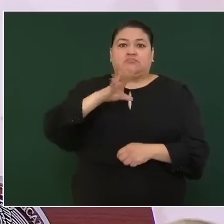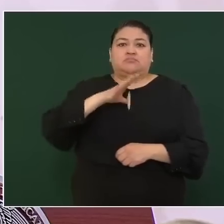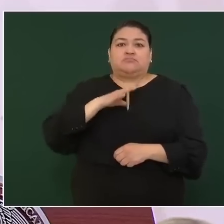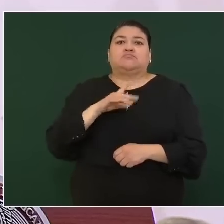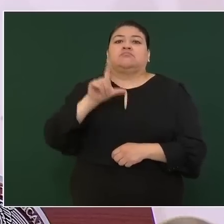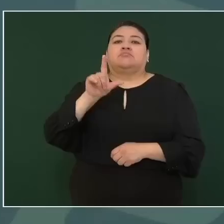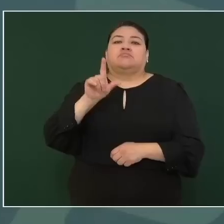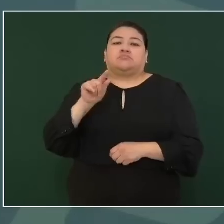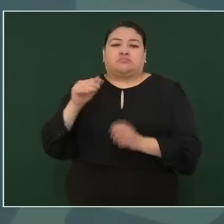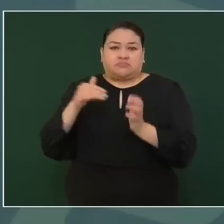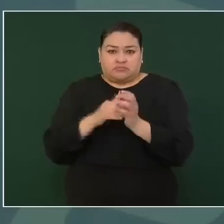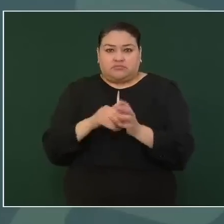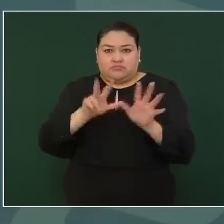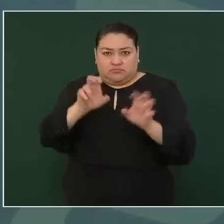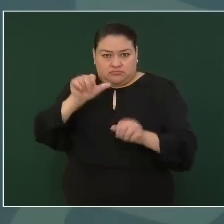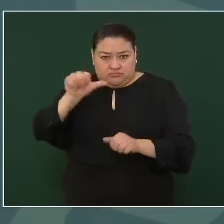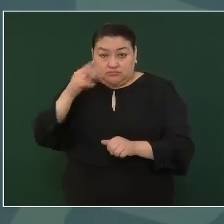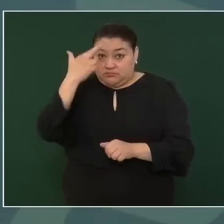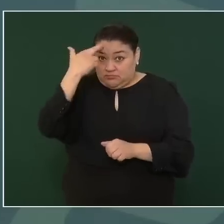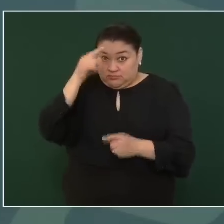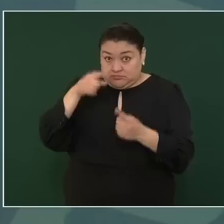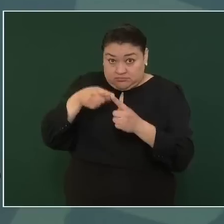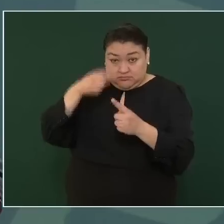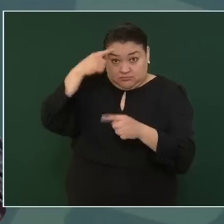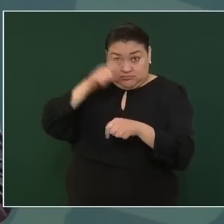64,716. Esto es Honduras, Guatemala y El Salvador.